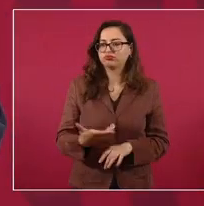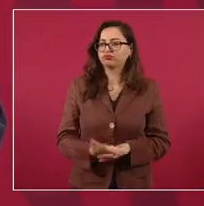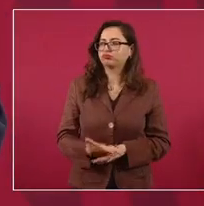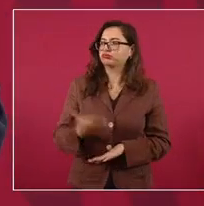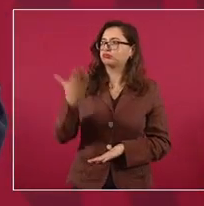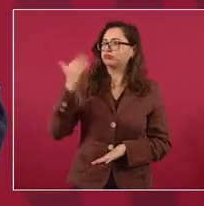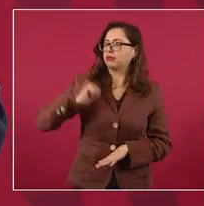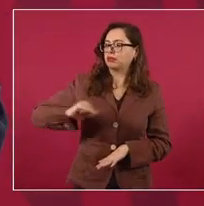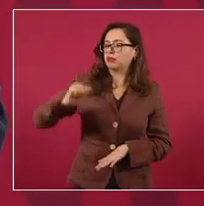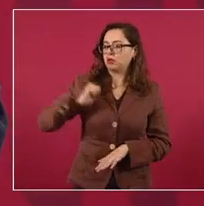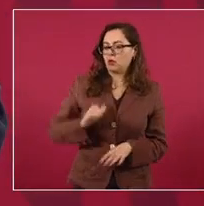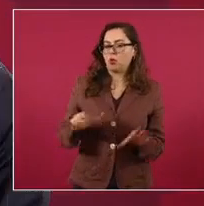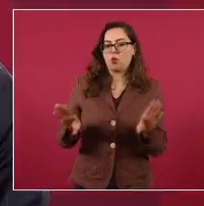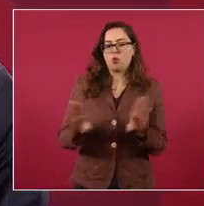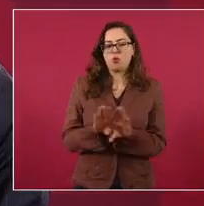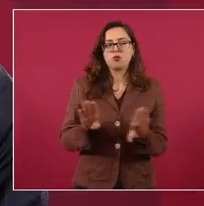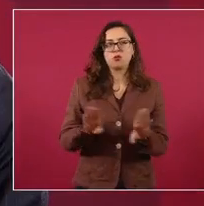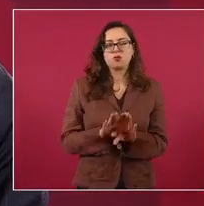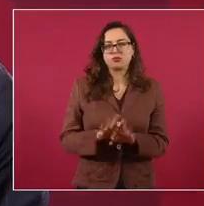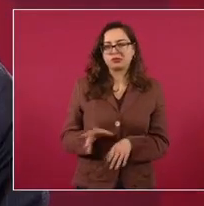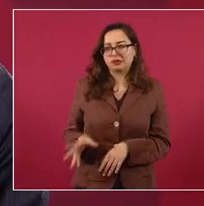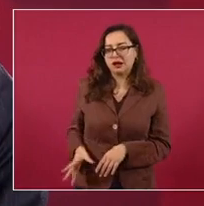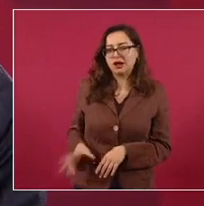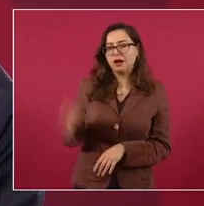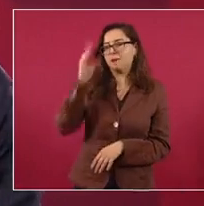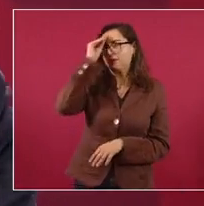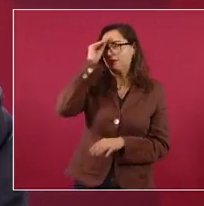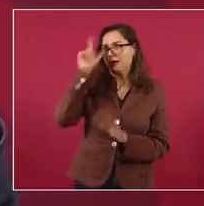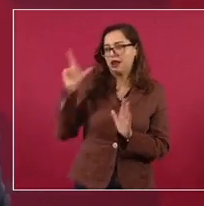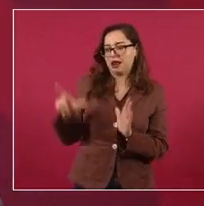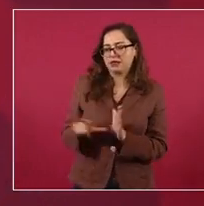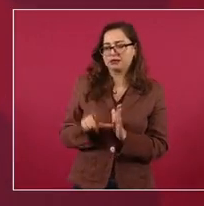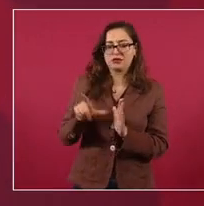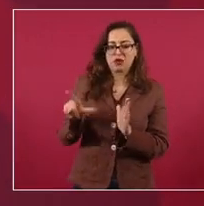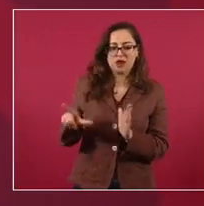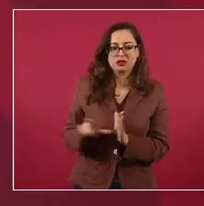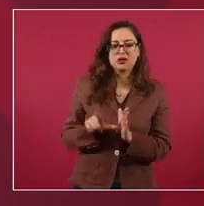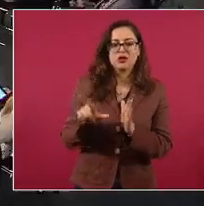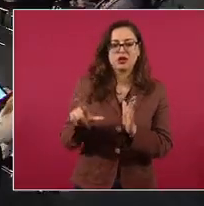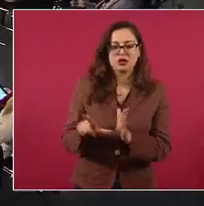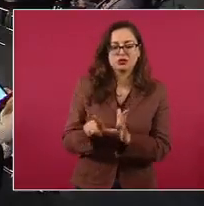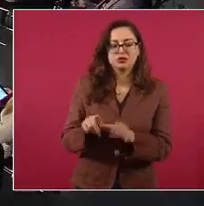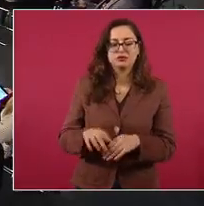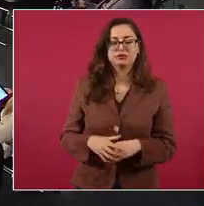pasado, las lecciones de nuestros héroes, nuestros mártires.